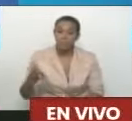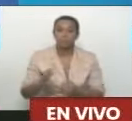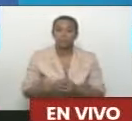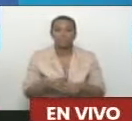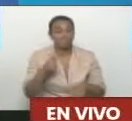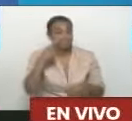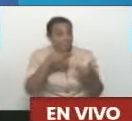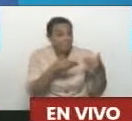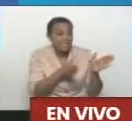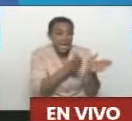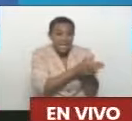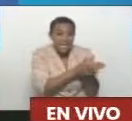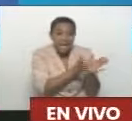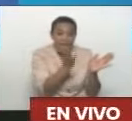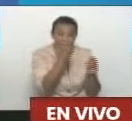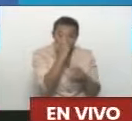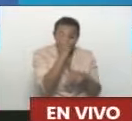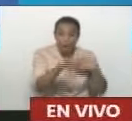De aquí al mes de agosto,